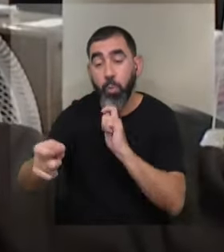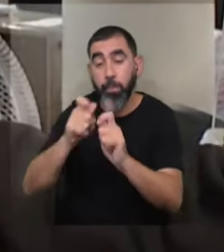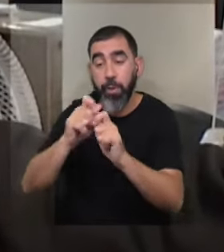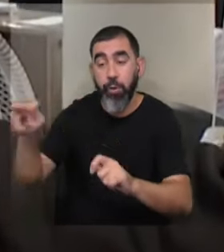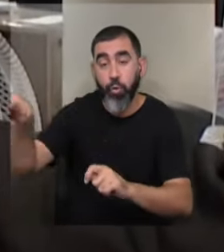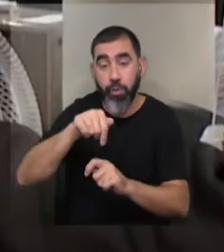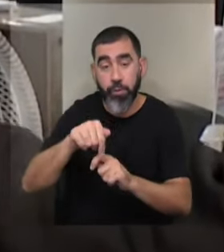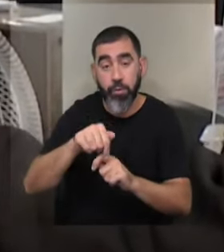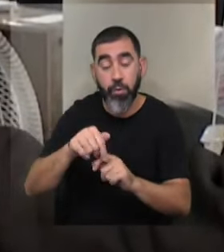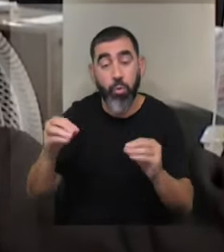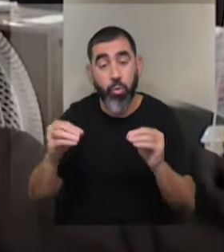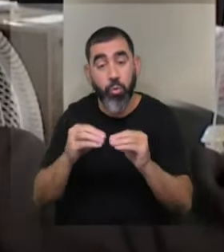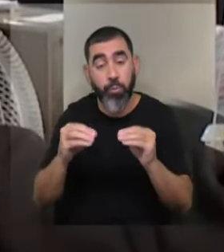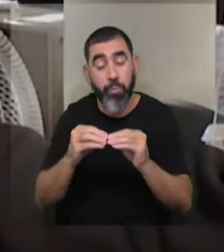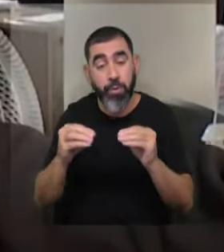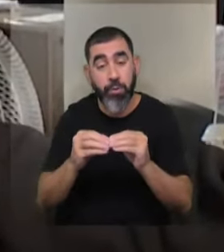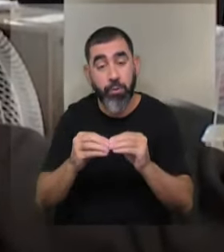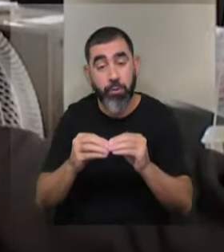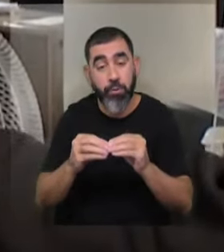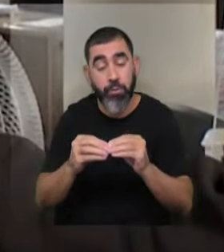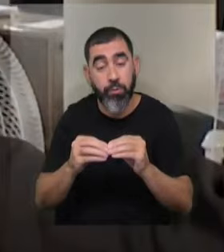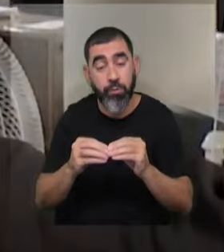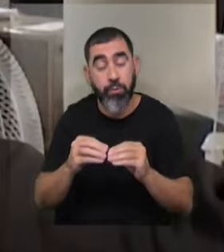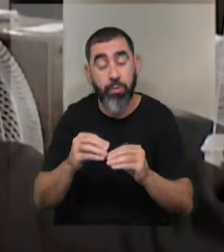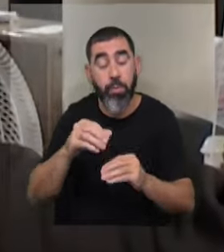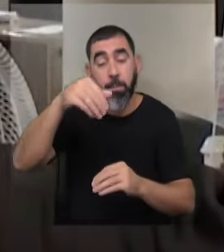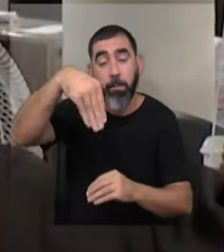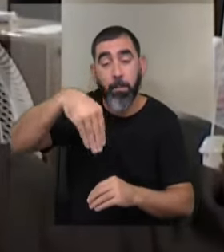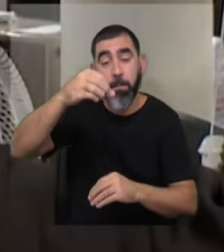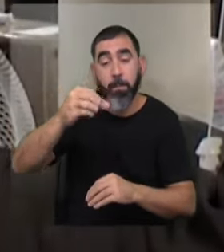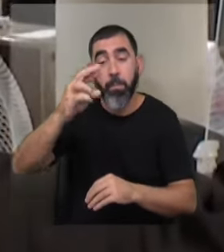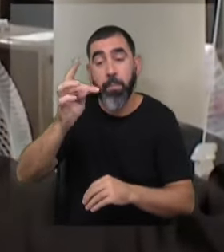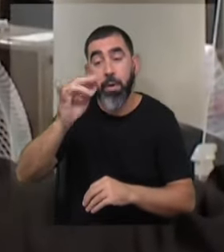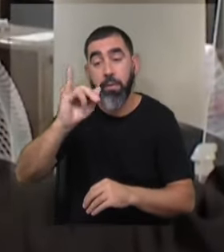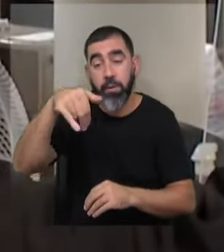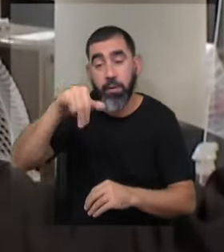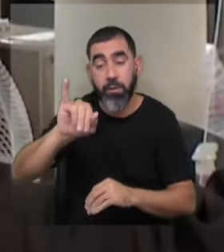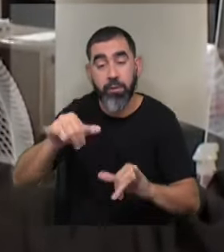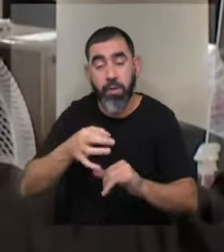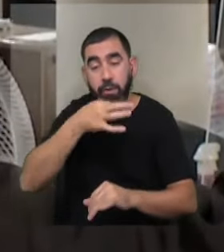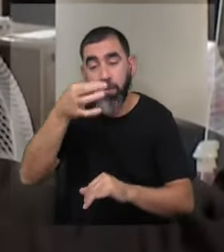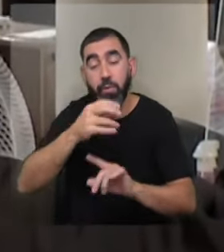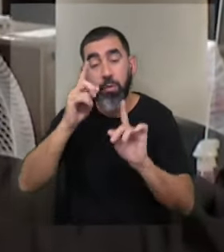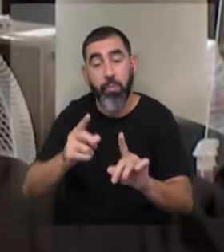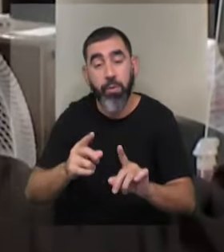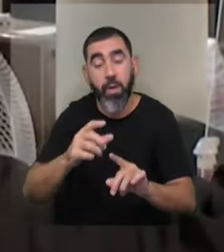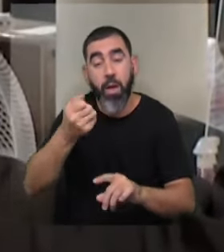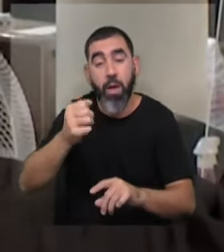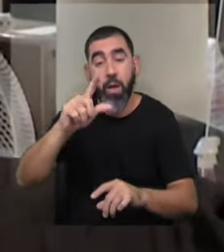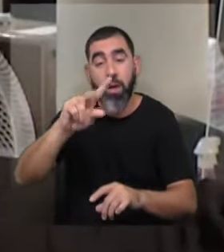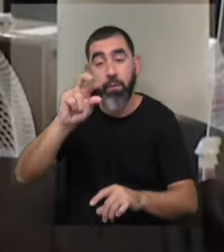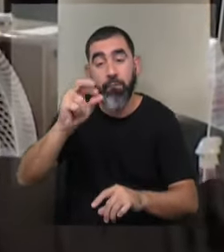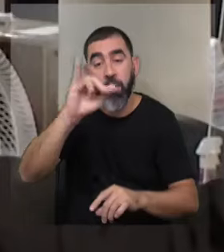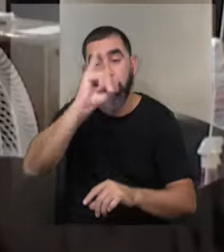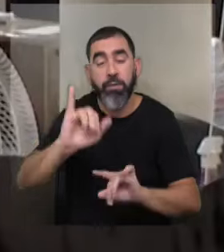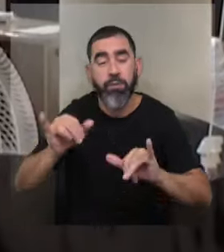periodistas, nuestro colega, nuestro periodista de la casa, Diego Martini, que ya declaró, y también Ignacio Álvarez de Canal 4,